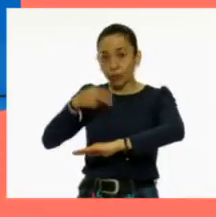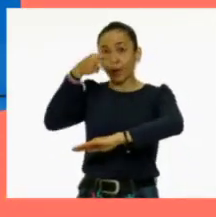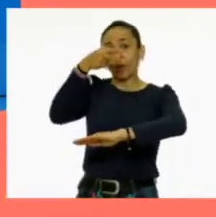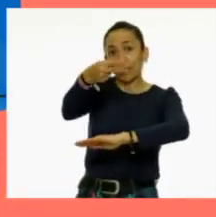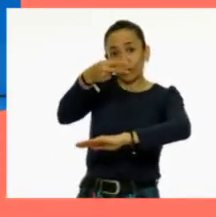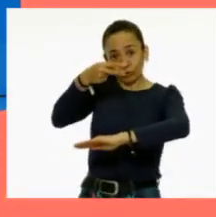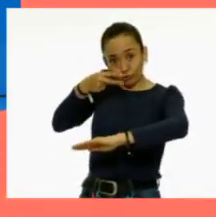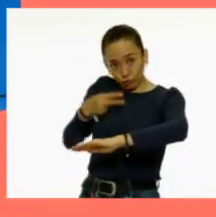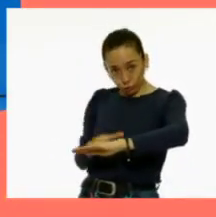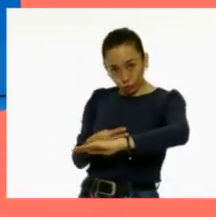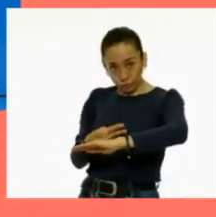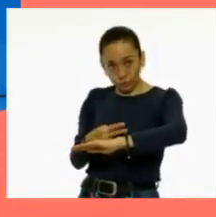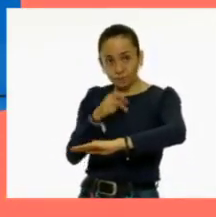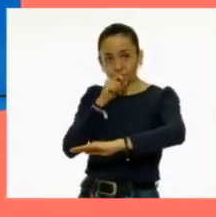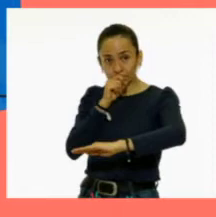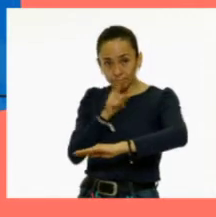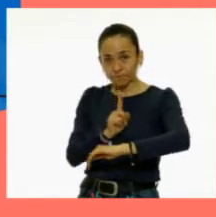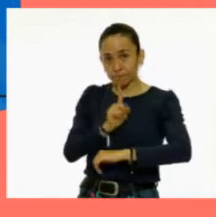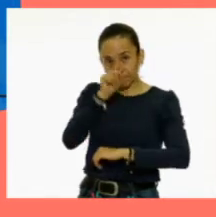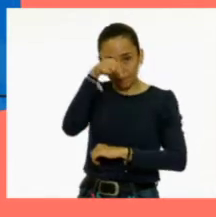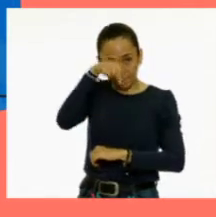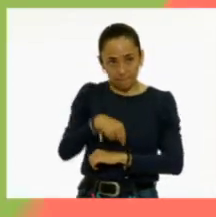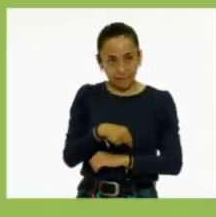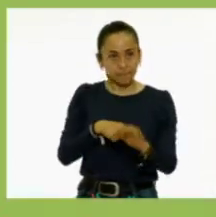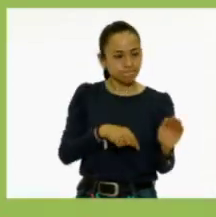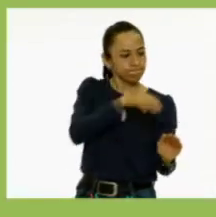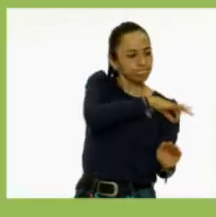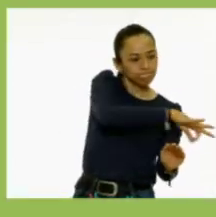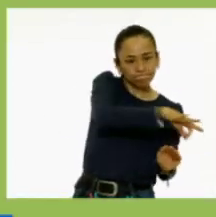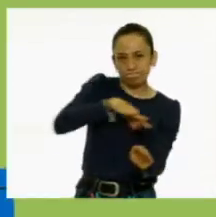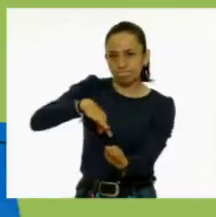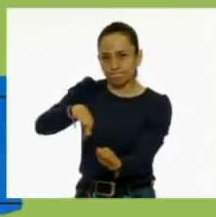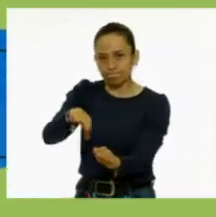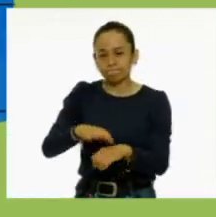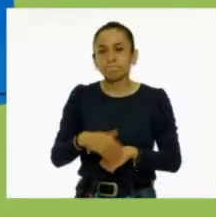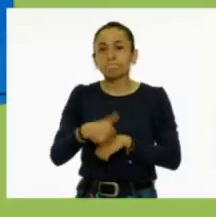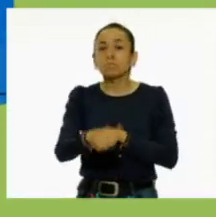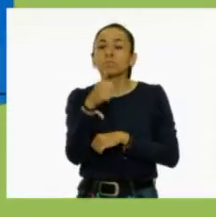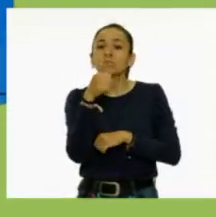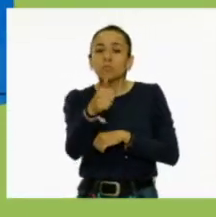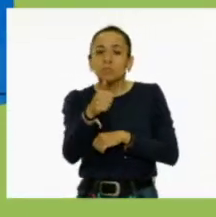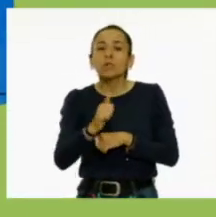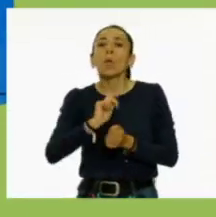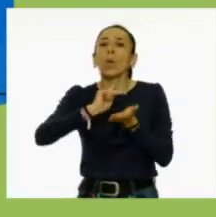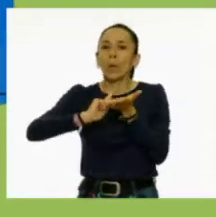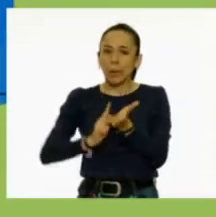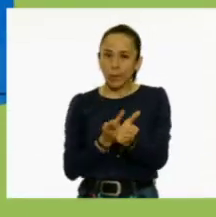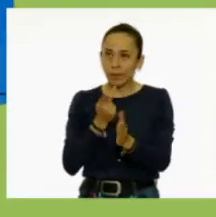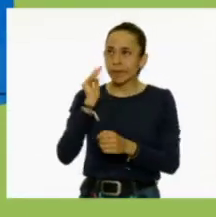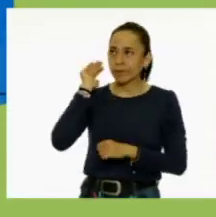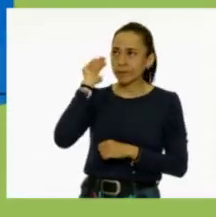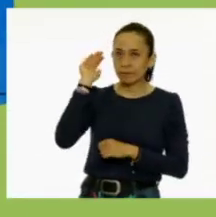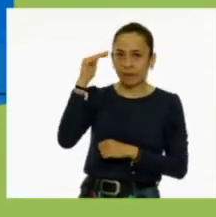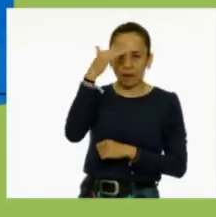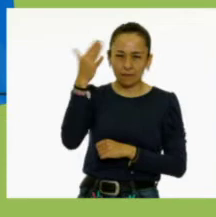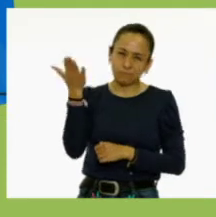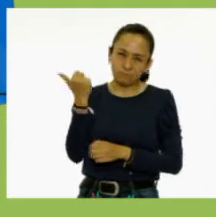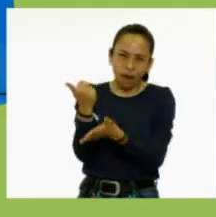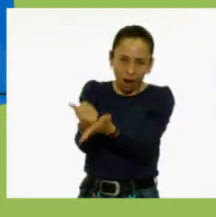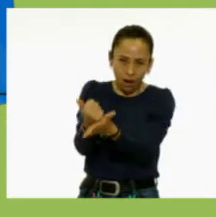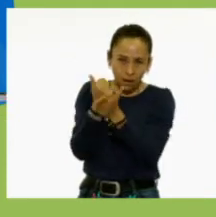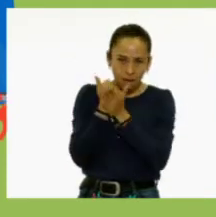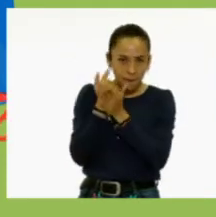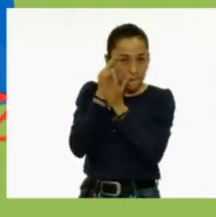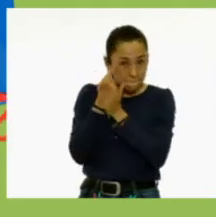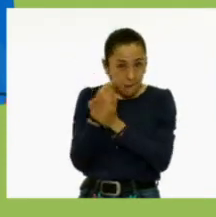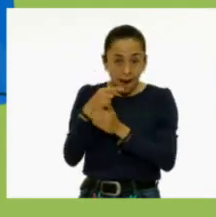2 centímetros de alto arriba y abajo. 6. Nuevamente pide ayuda a un adulto para recortar